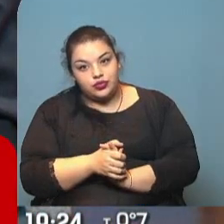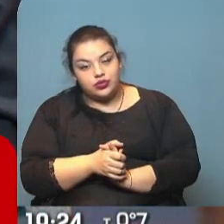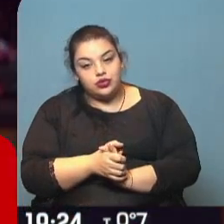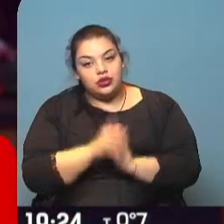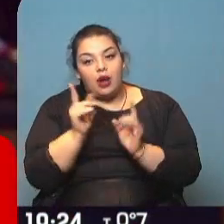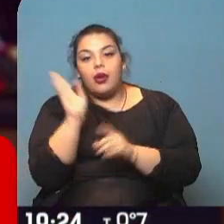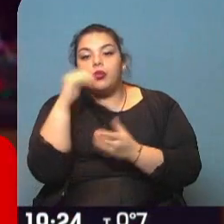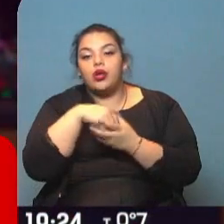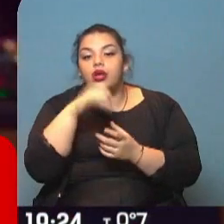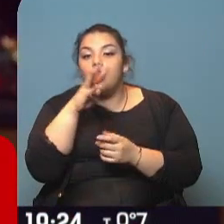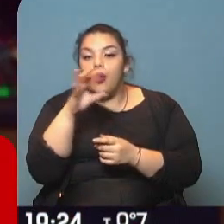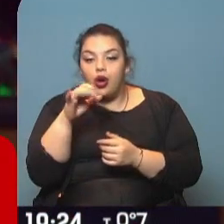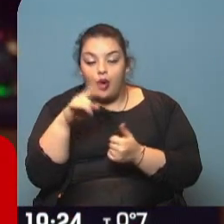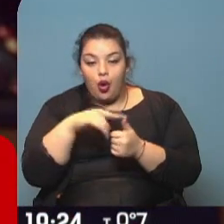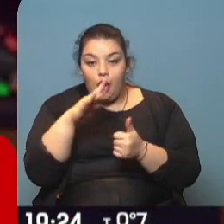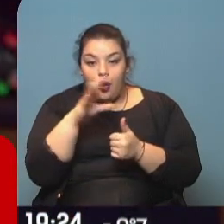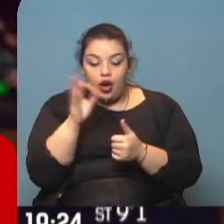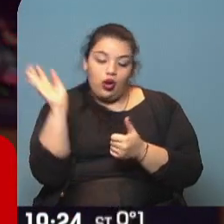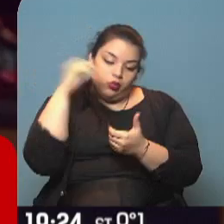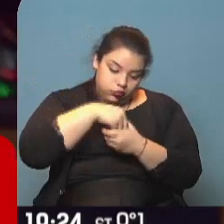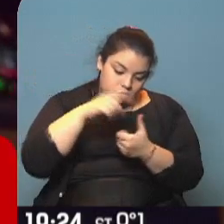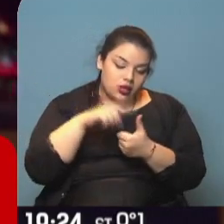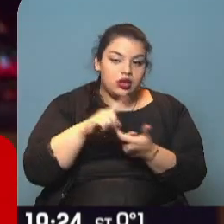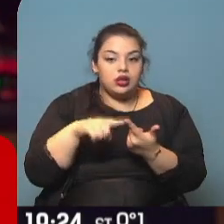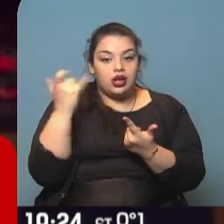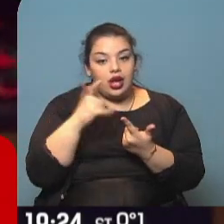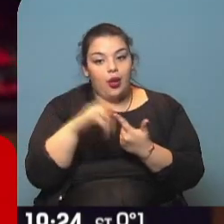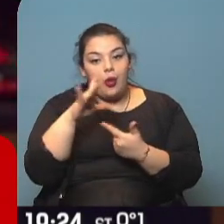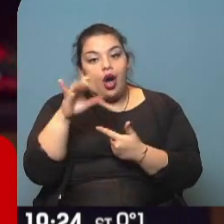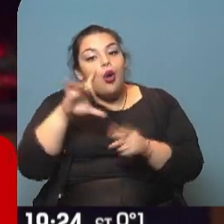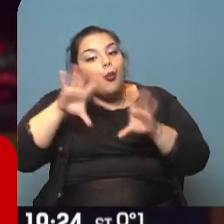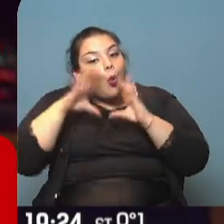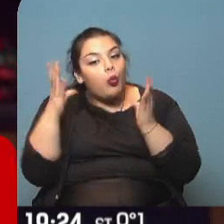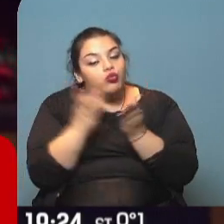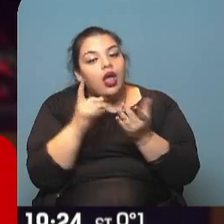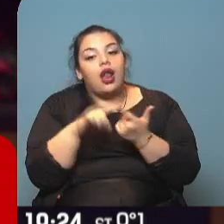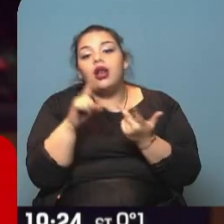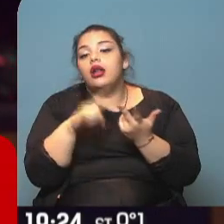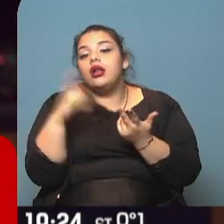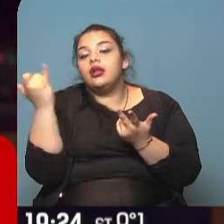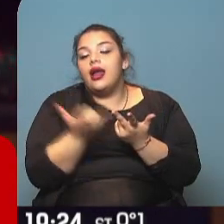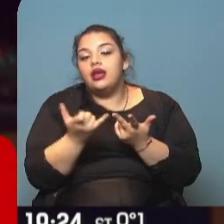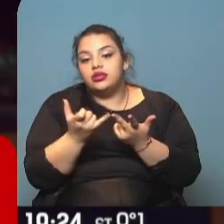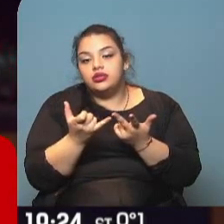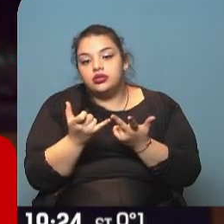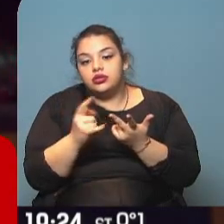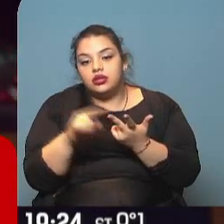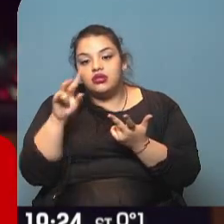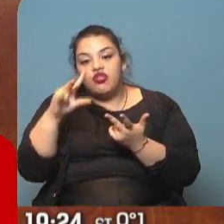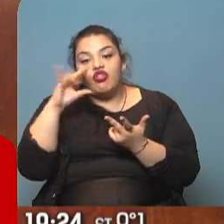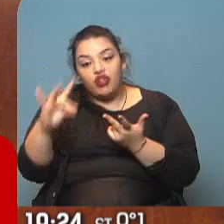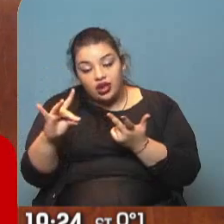otros bancos. Exactamente. Tenés bancos que se van a sumar, tenés Banco Mundial, tenés lo que es... el